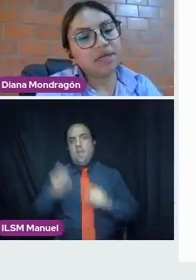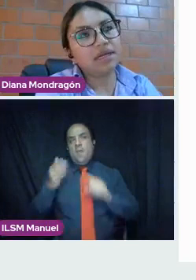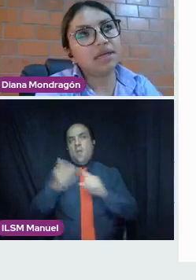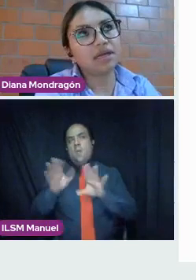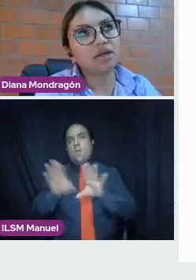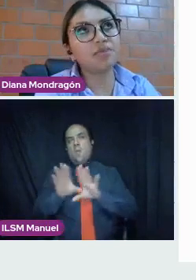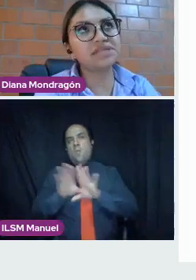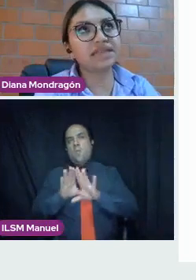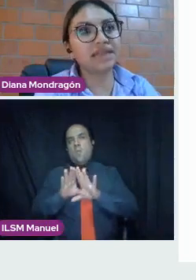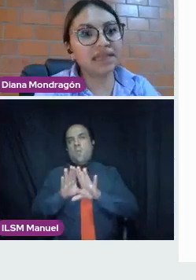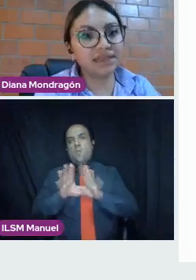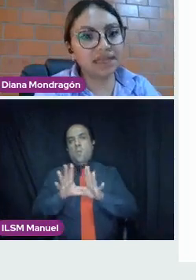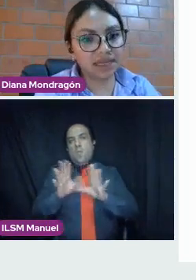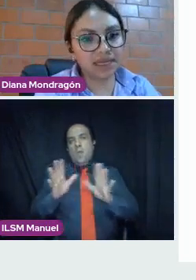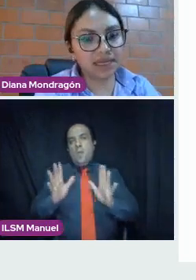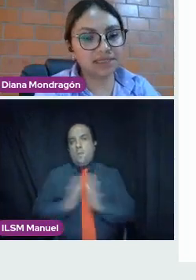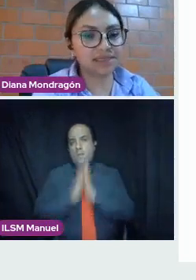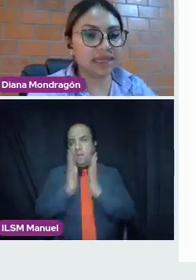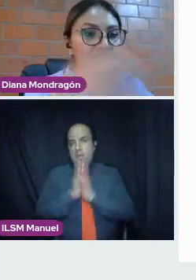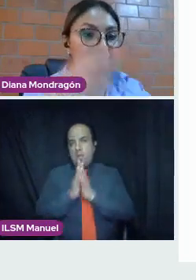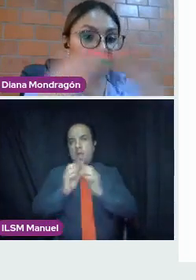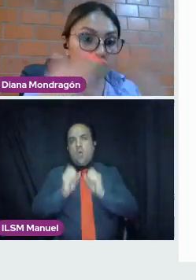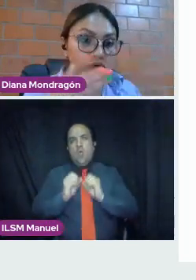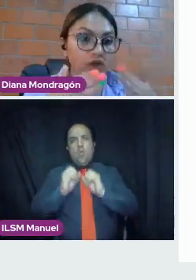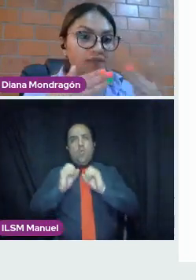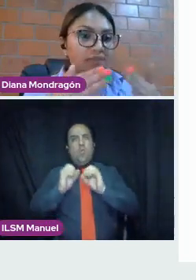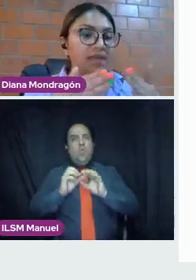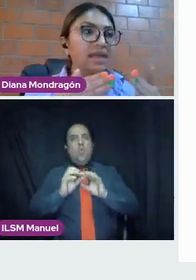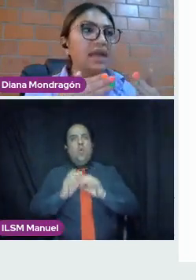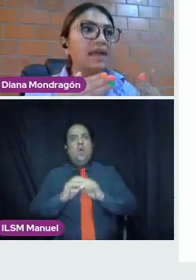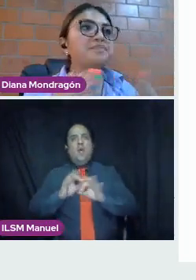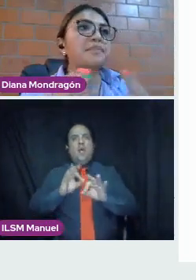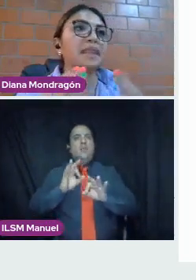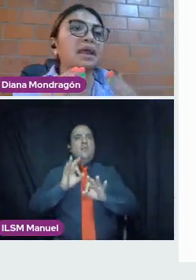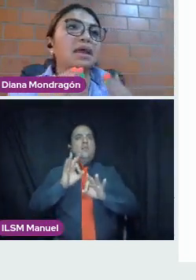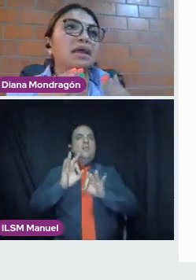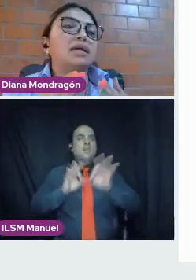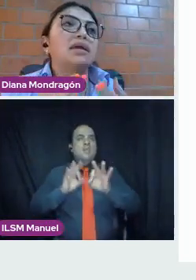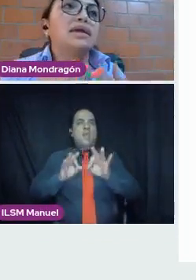¿no? Cómo se trata este vínculo familia,